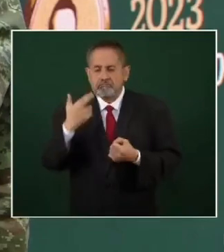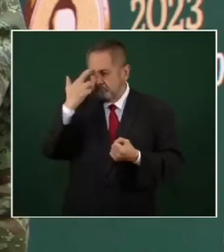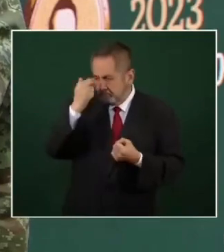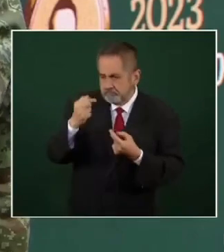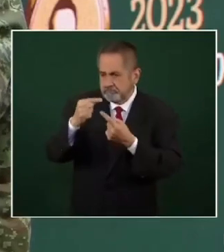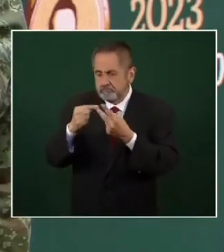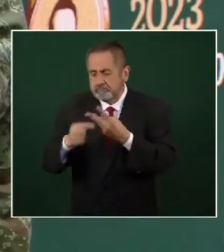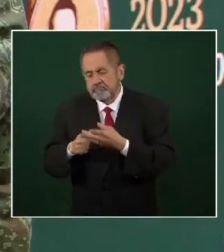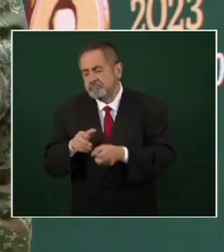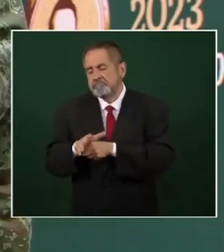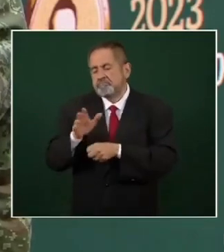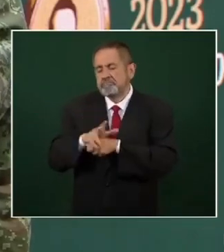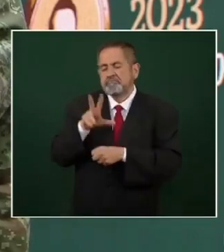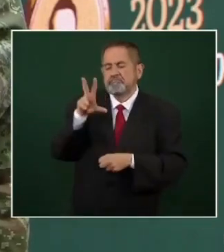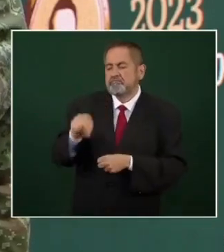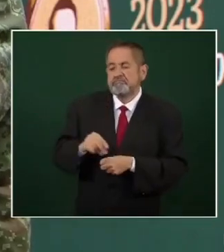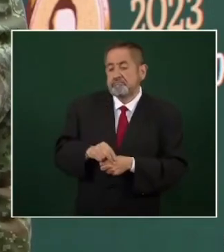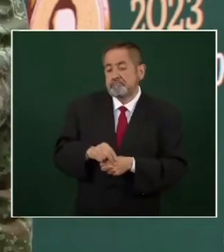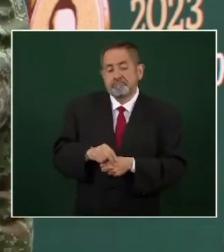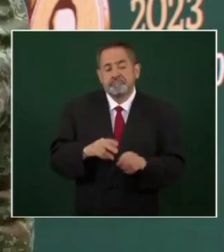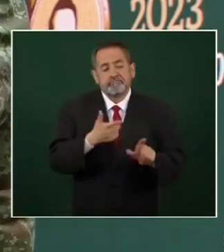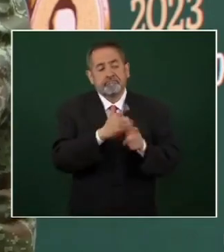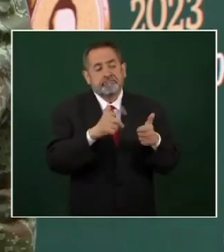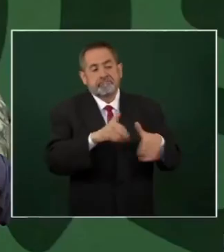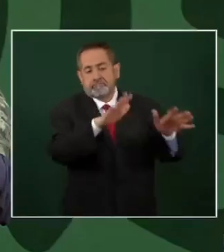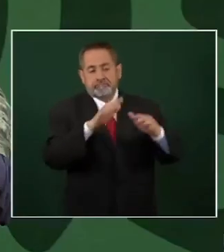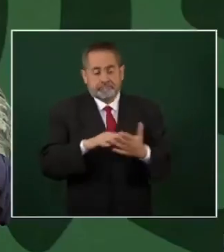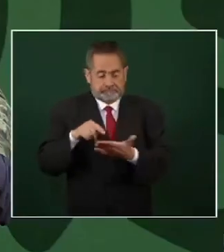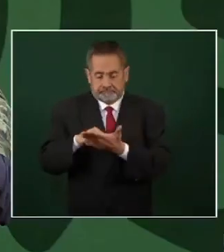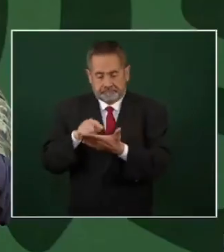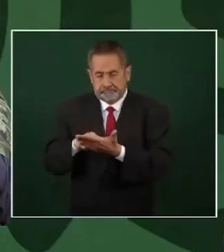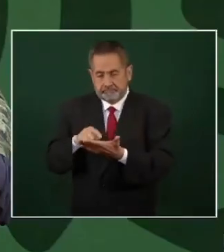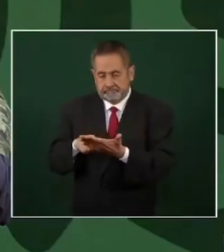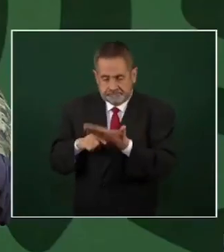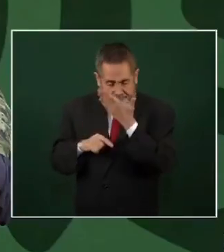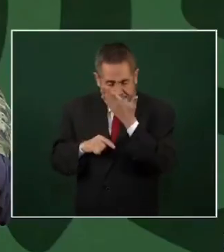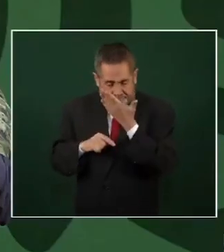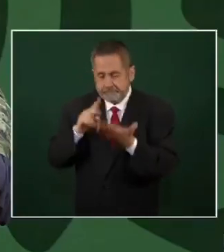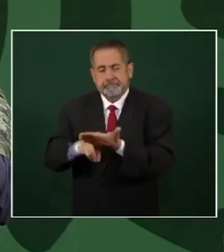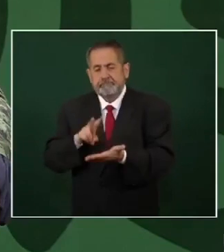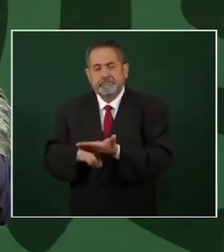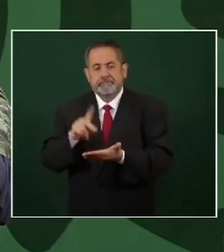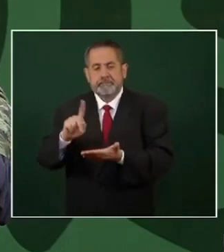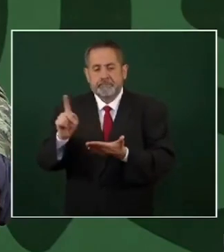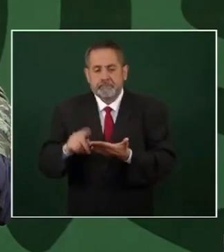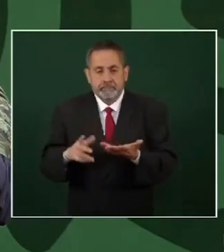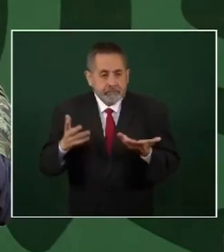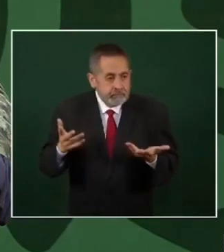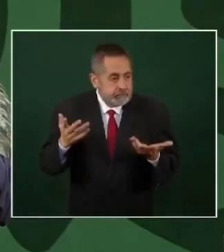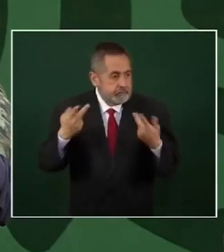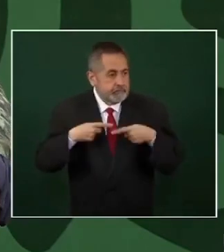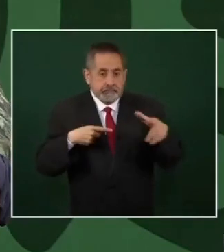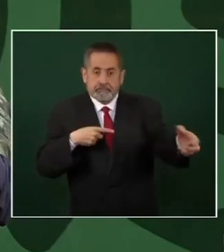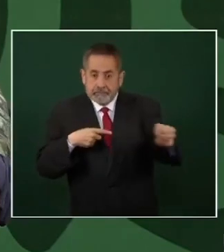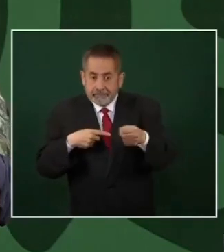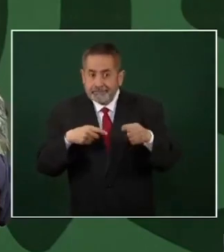fundamentadas o suficientes para contemplar que la persona que se había